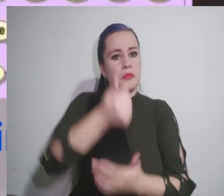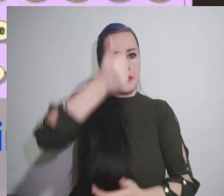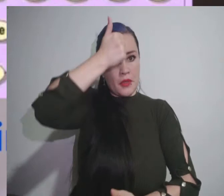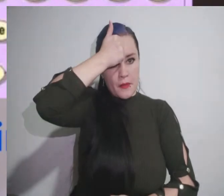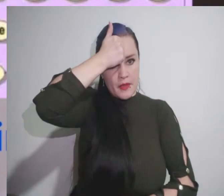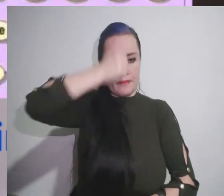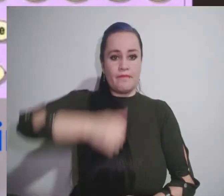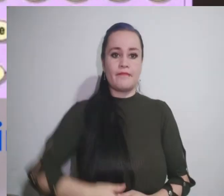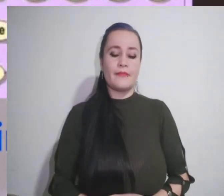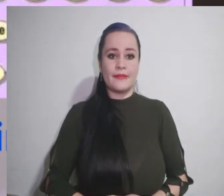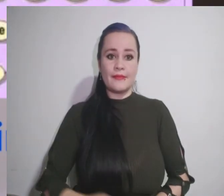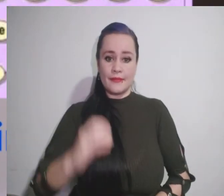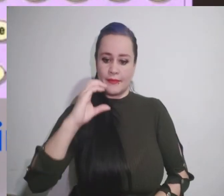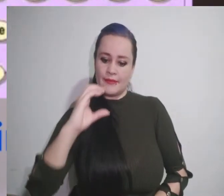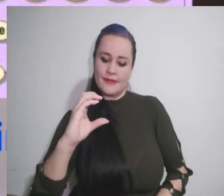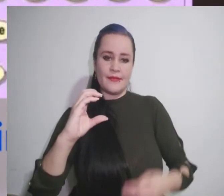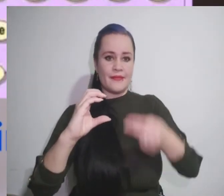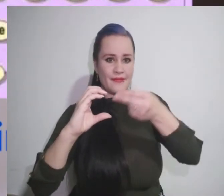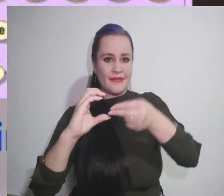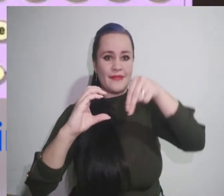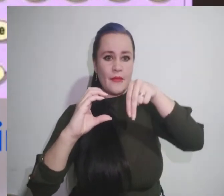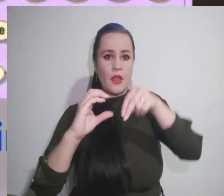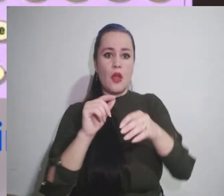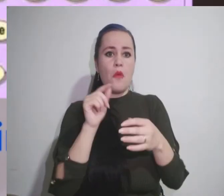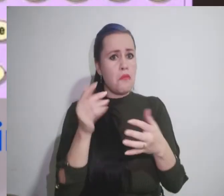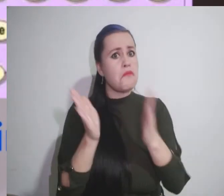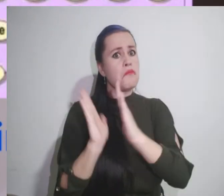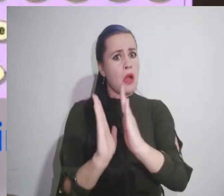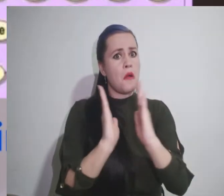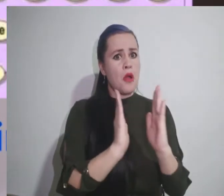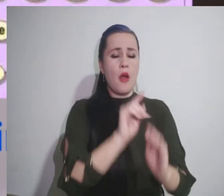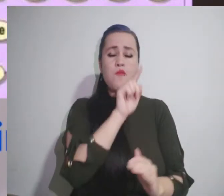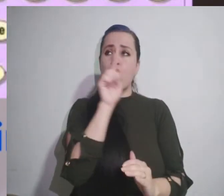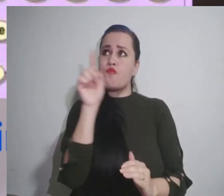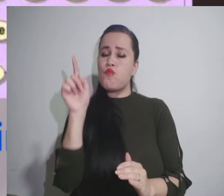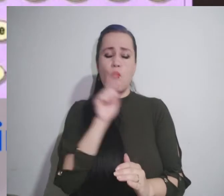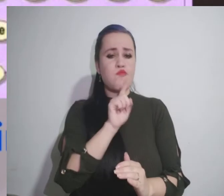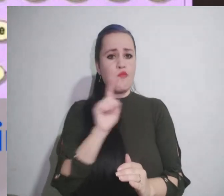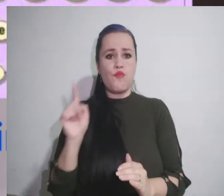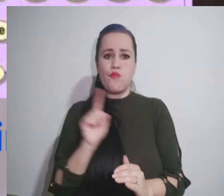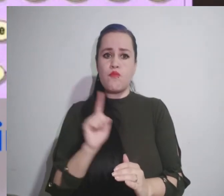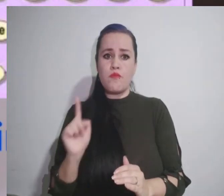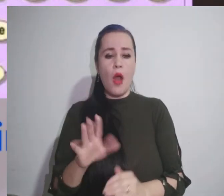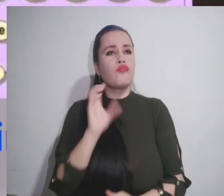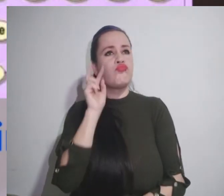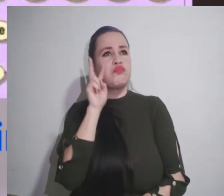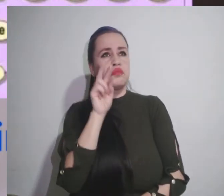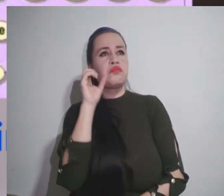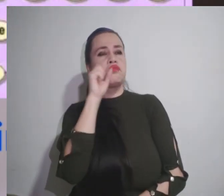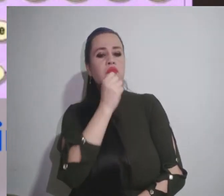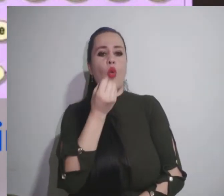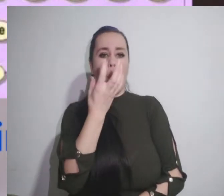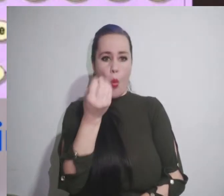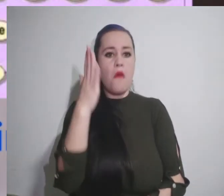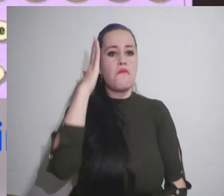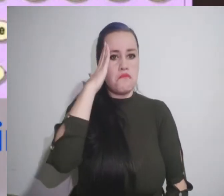estructura primaria. Los aminoácidos se van acomodando de uno por uno y al final no son muchos y podemos saber con